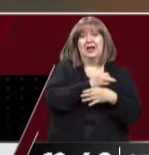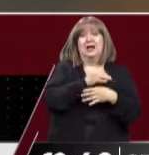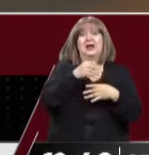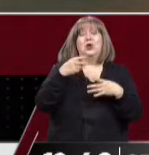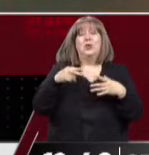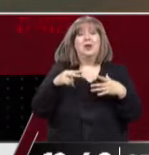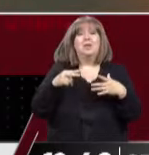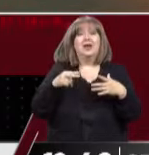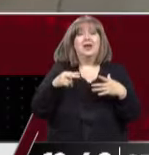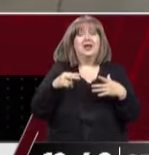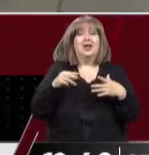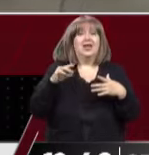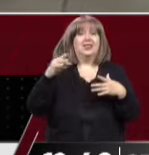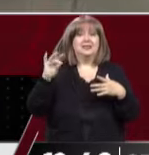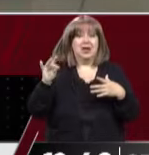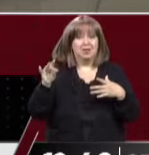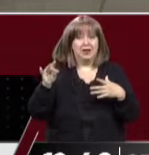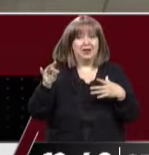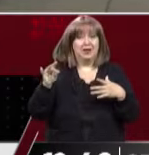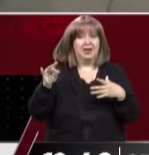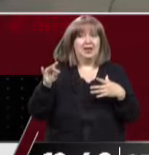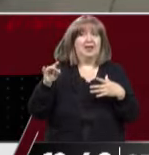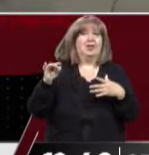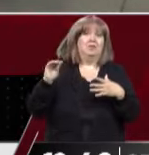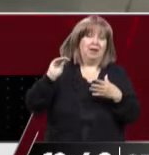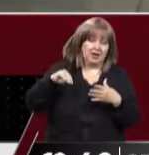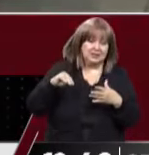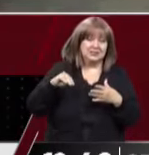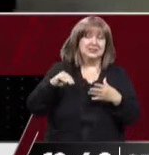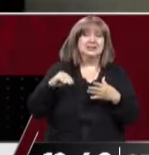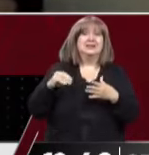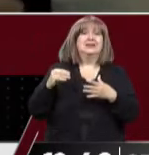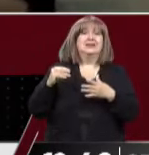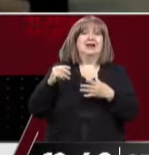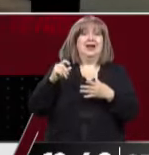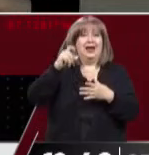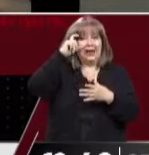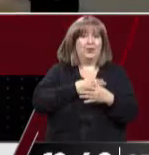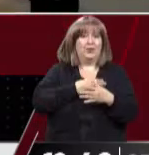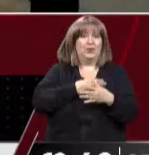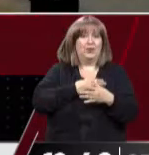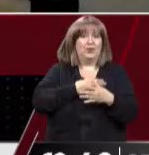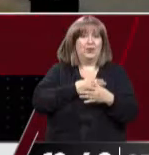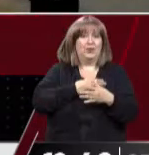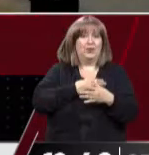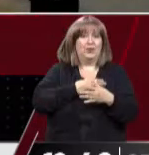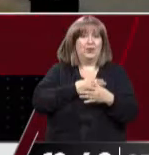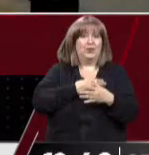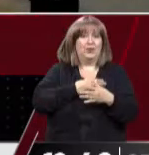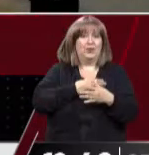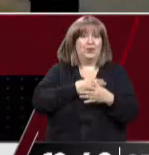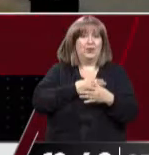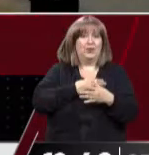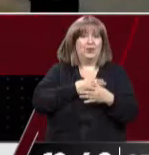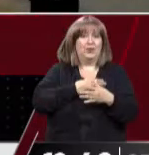noviembre se va a liquidar en diciembre y ahí acompañamos los aportes que va a la